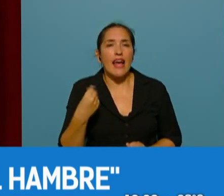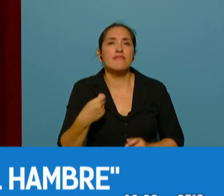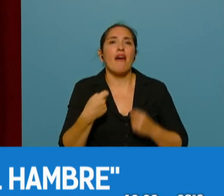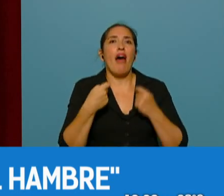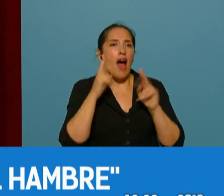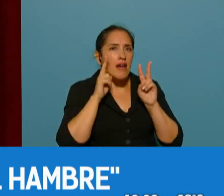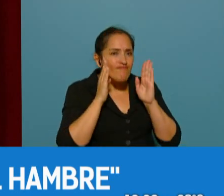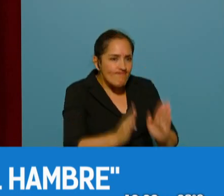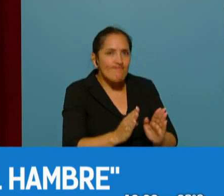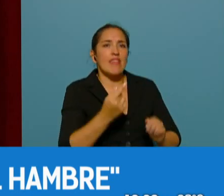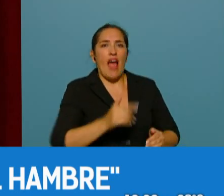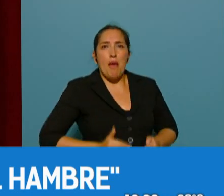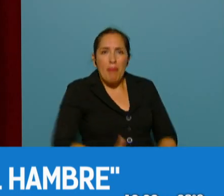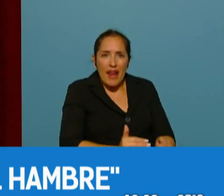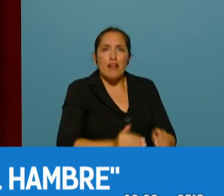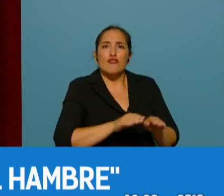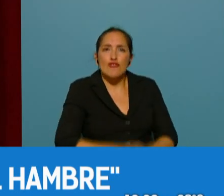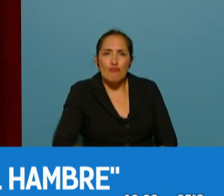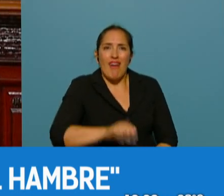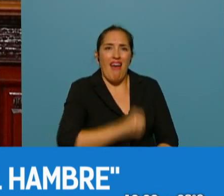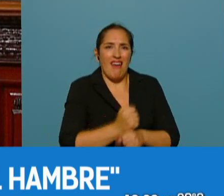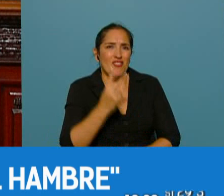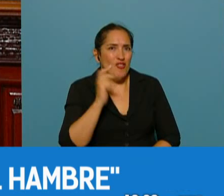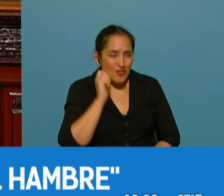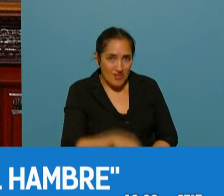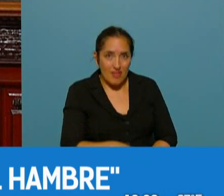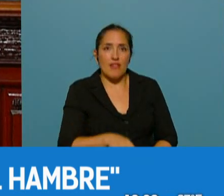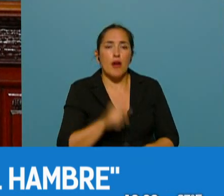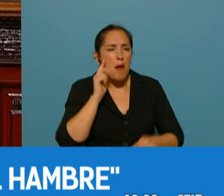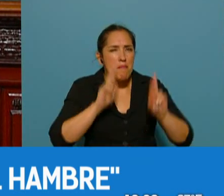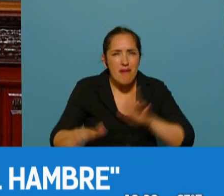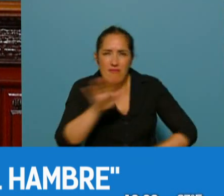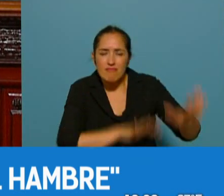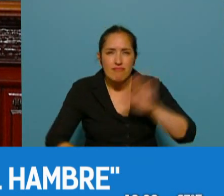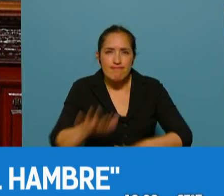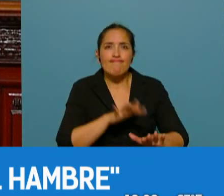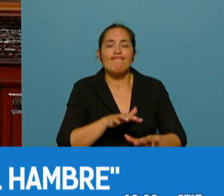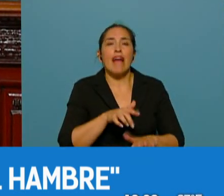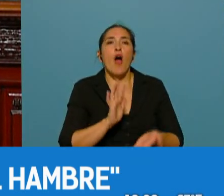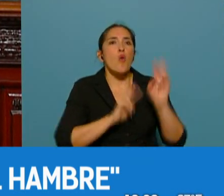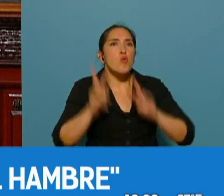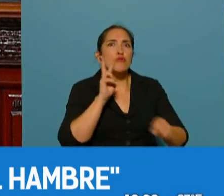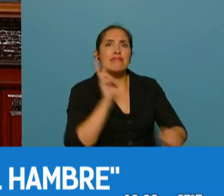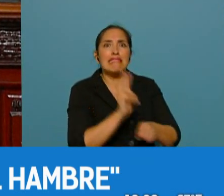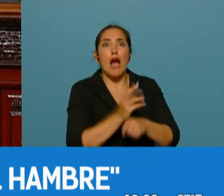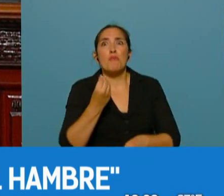durante el embarazo y la primera infancia. Estas políticas amortiguaron una parte del impacto de la